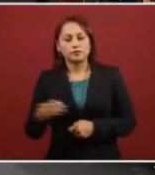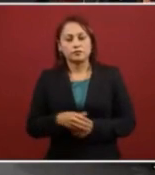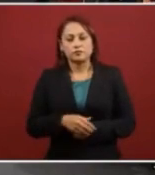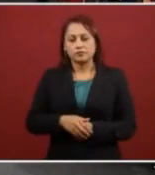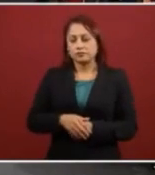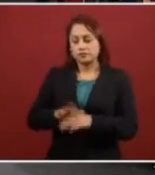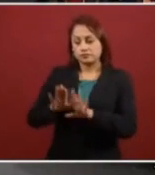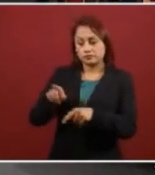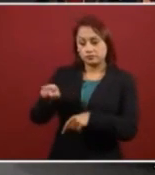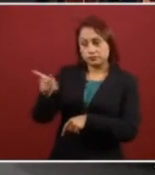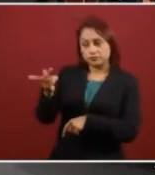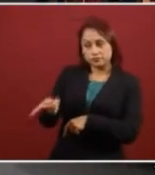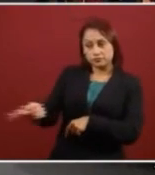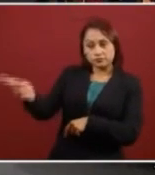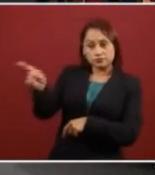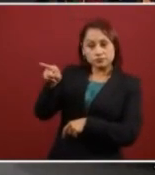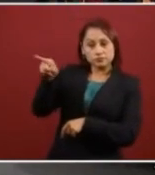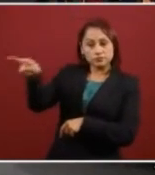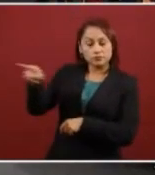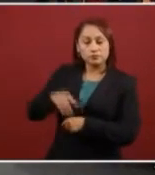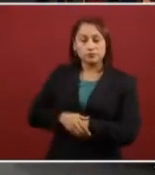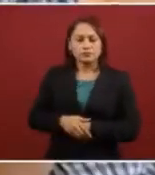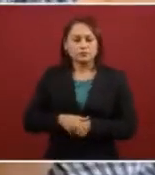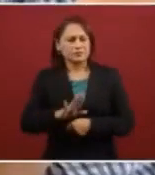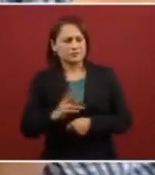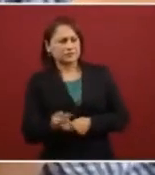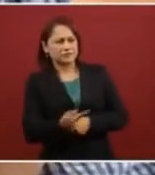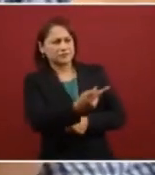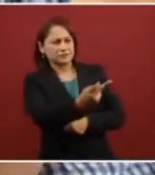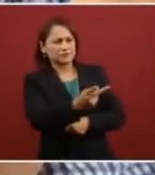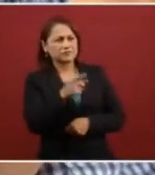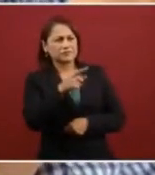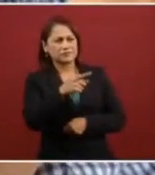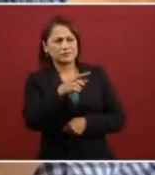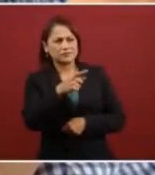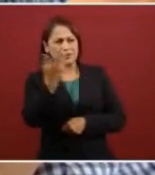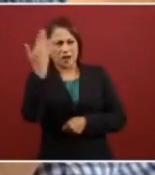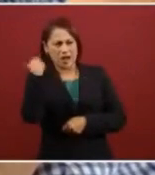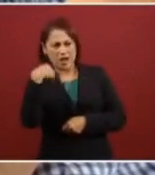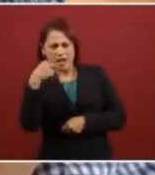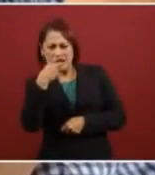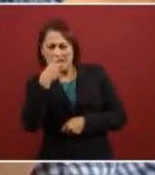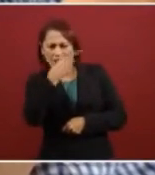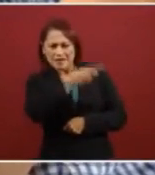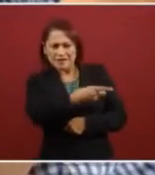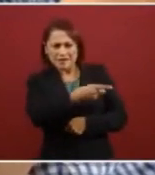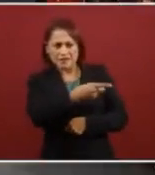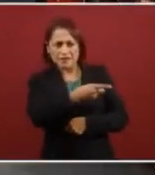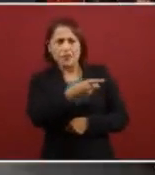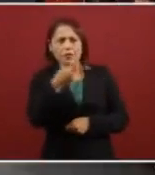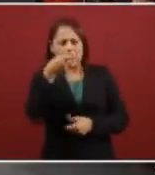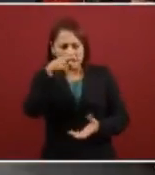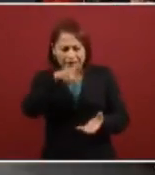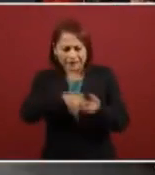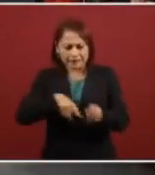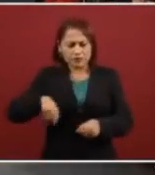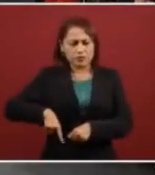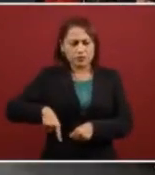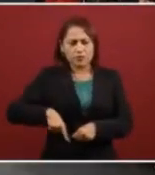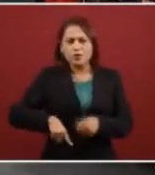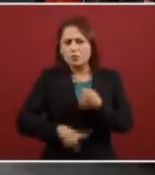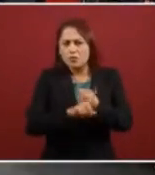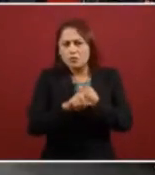to ask him. ¿A usted nunca le mencionó que había algún funcionario he was en conflicto saying there was interno? Some kind of person. Las diferencias no,